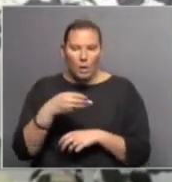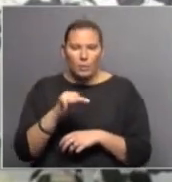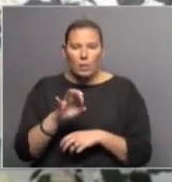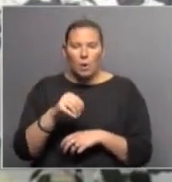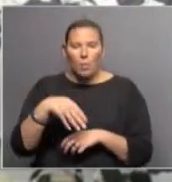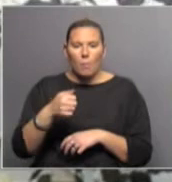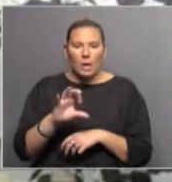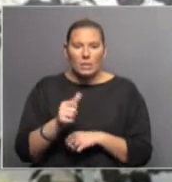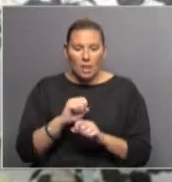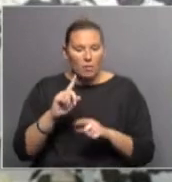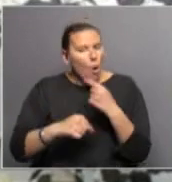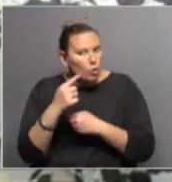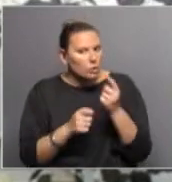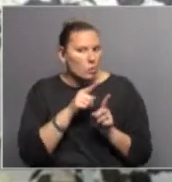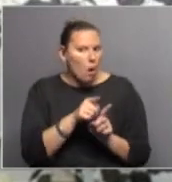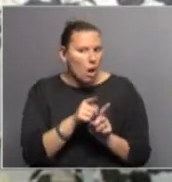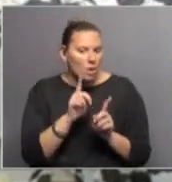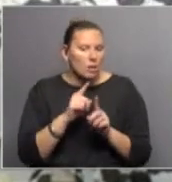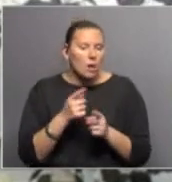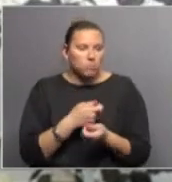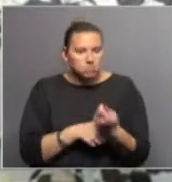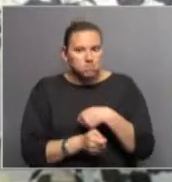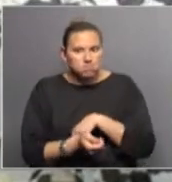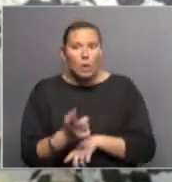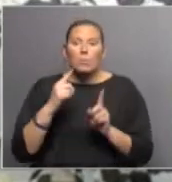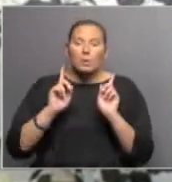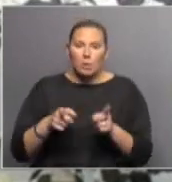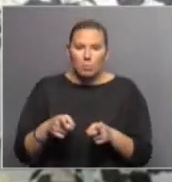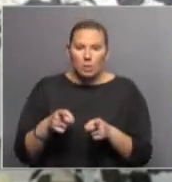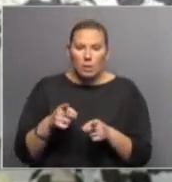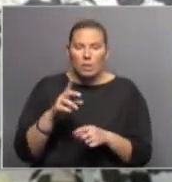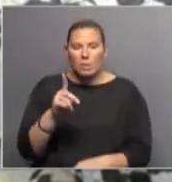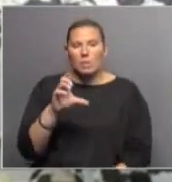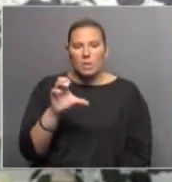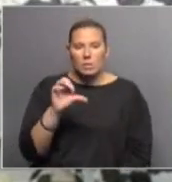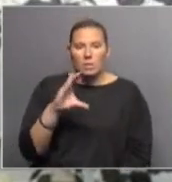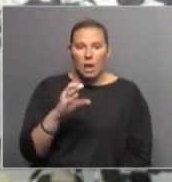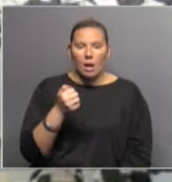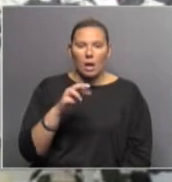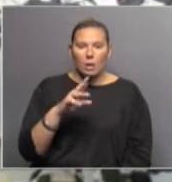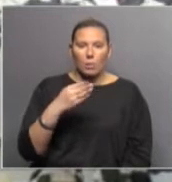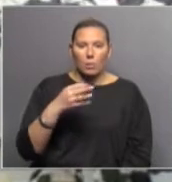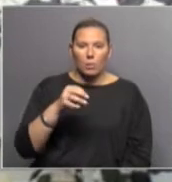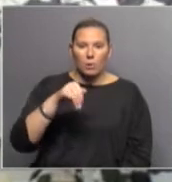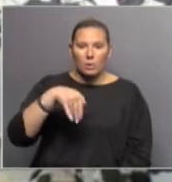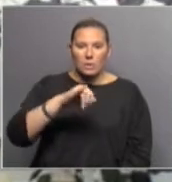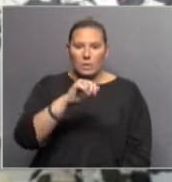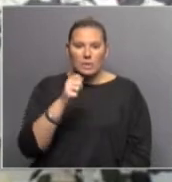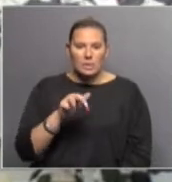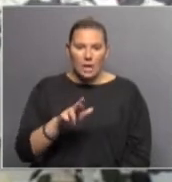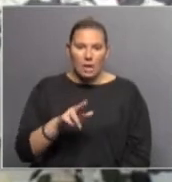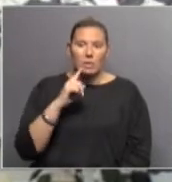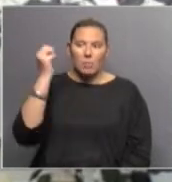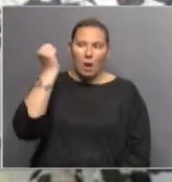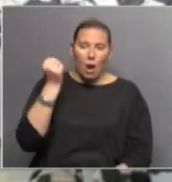seguir con eso, no podemos bajar los brazos, pero también tenemos que apuntar a lo que llamamos descarbonizar otros sectores como es el transporte